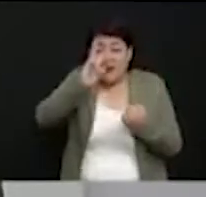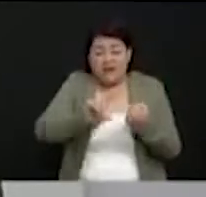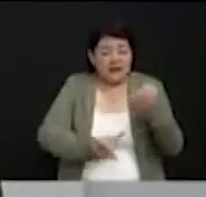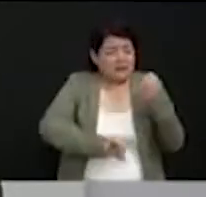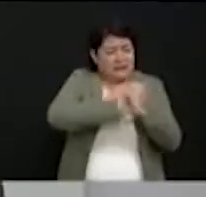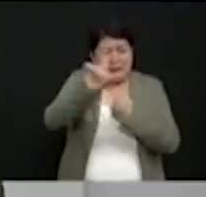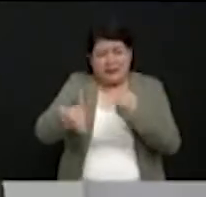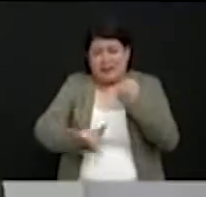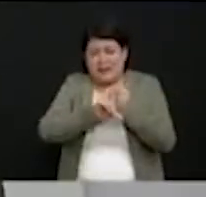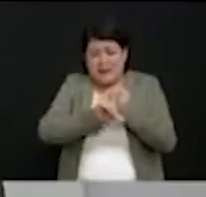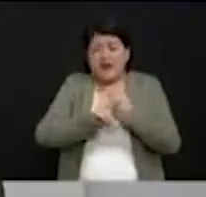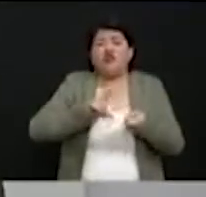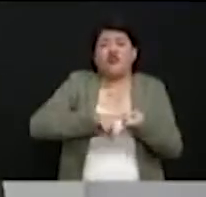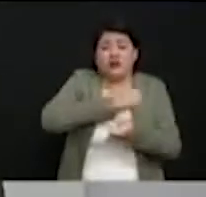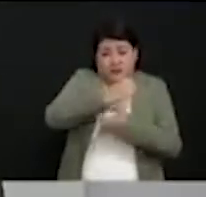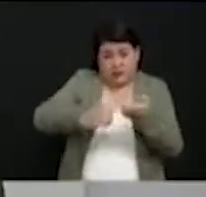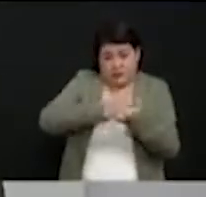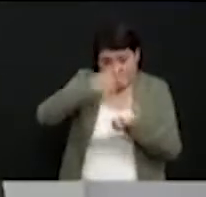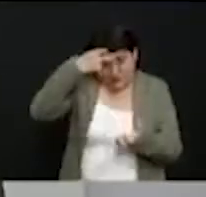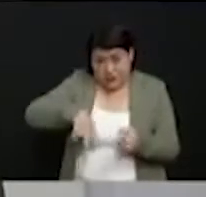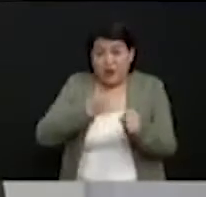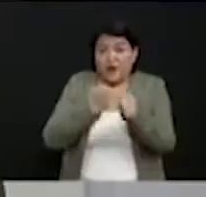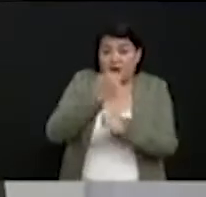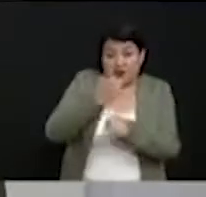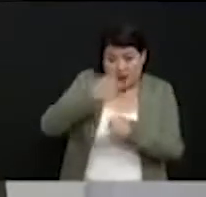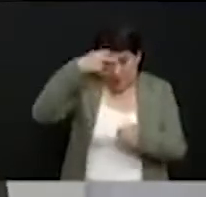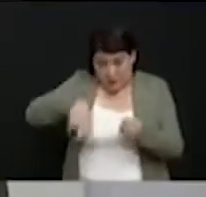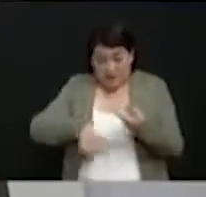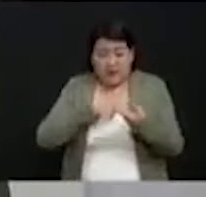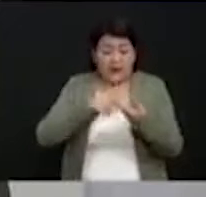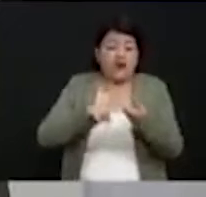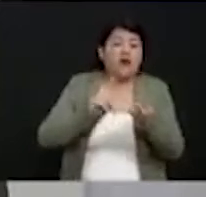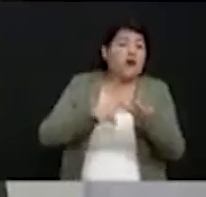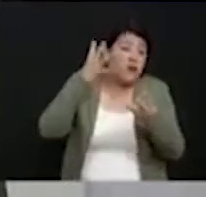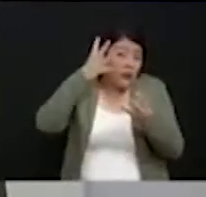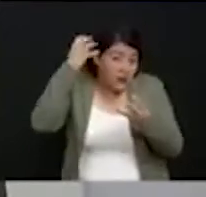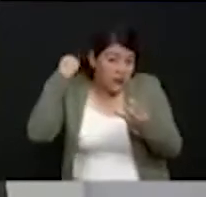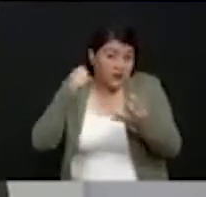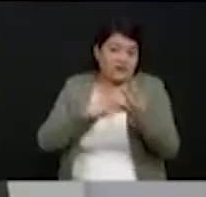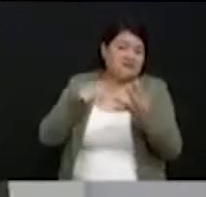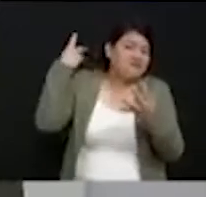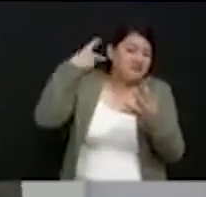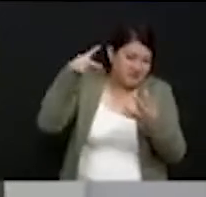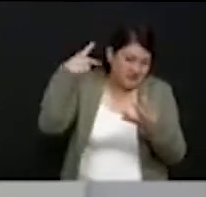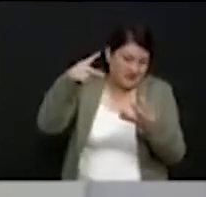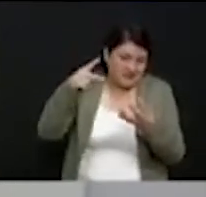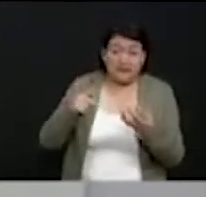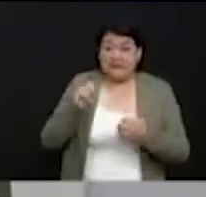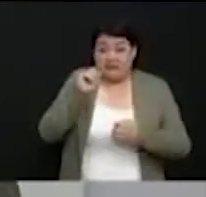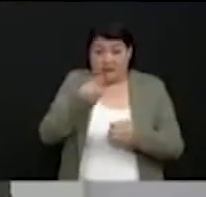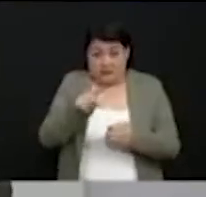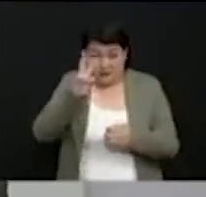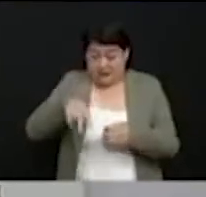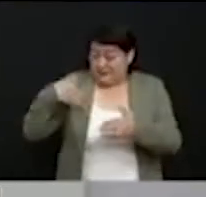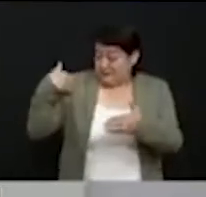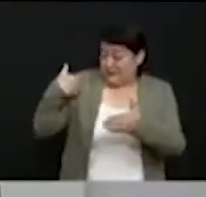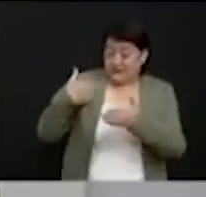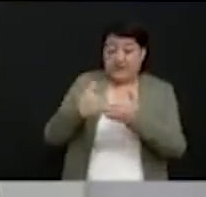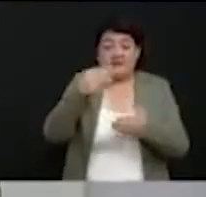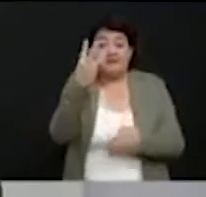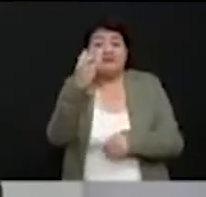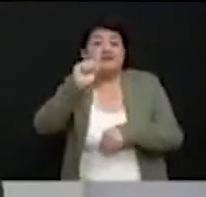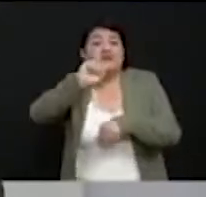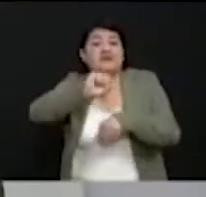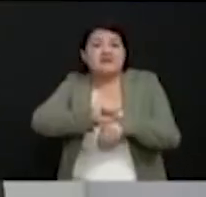en la ciudad de méxico y en los estados de méxico morelos y puebla en el transcurso de estas tres